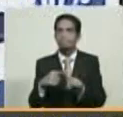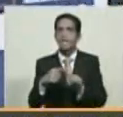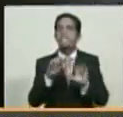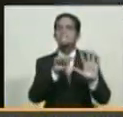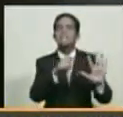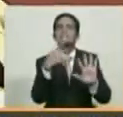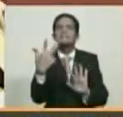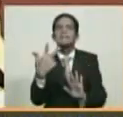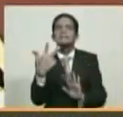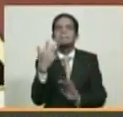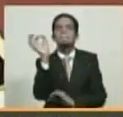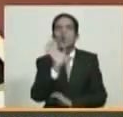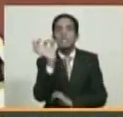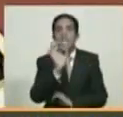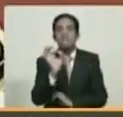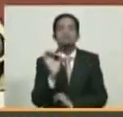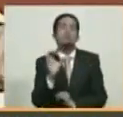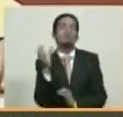es colombiano.